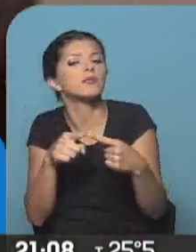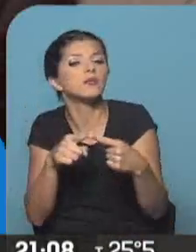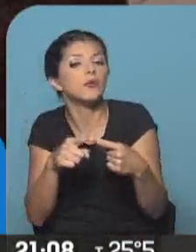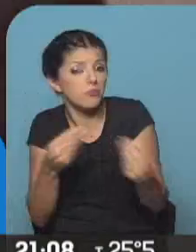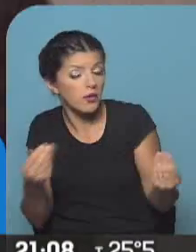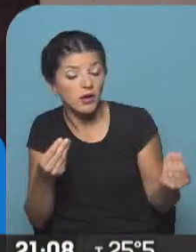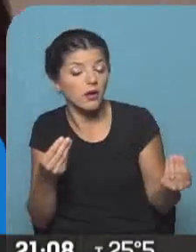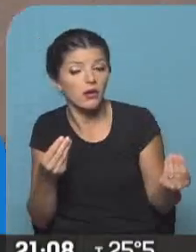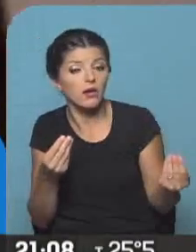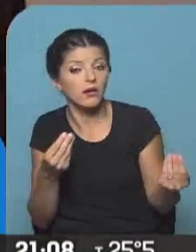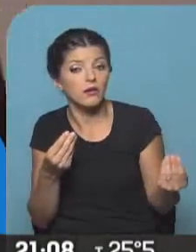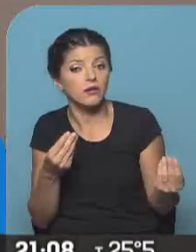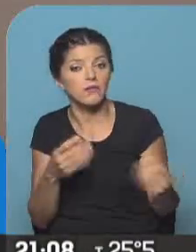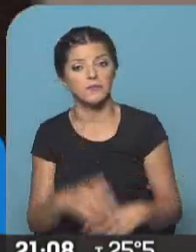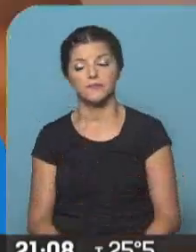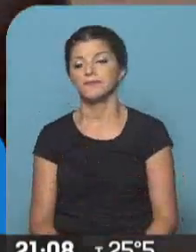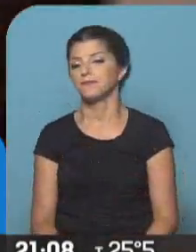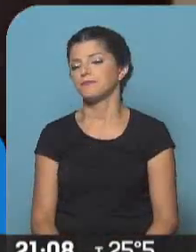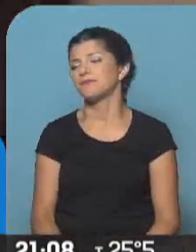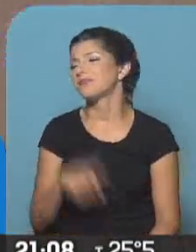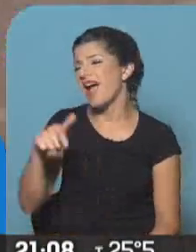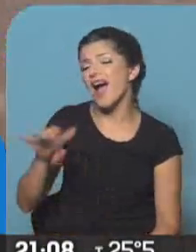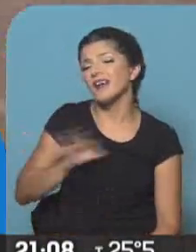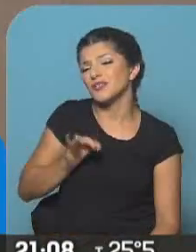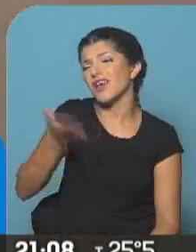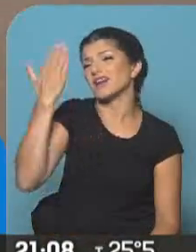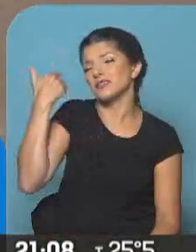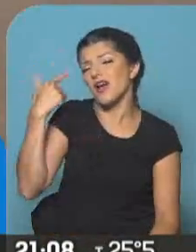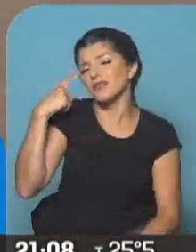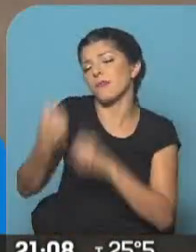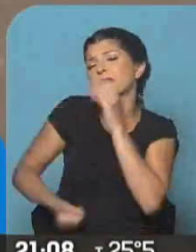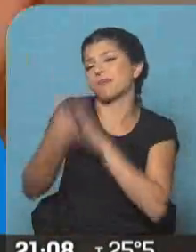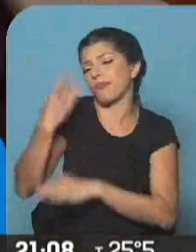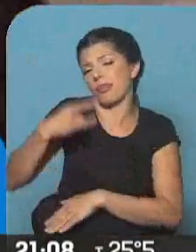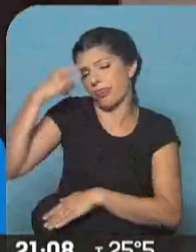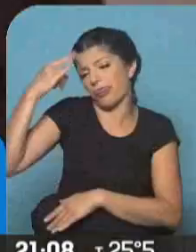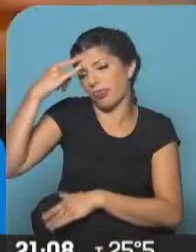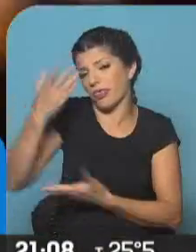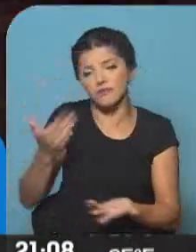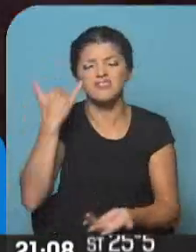quieren inculpar? Porque esto se inventó hace muchos años, señores. Ya está.